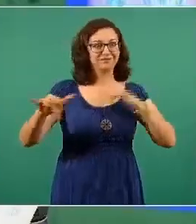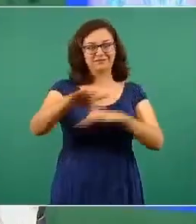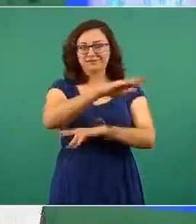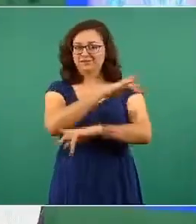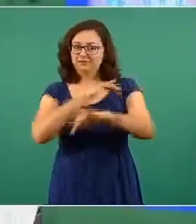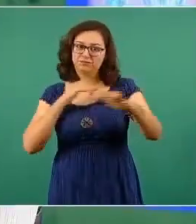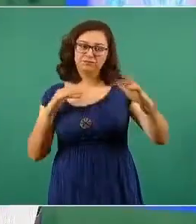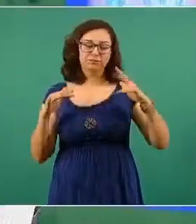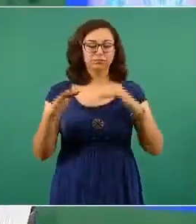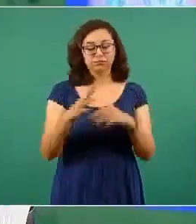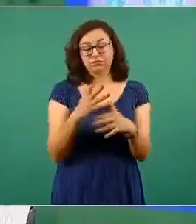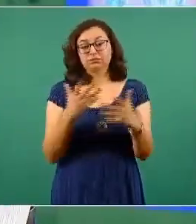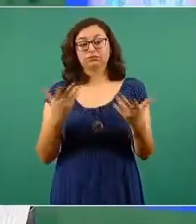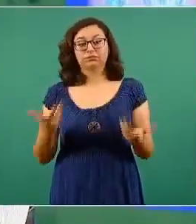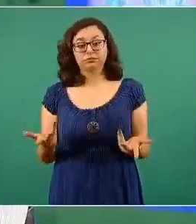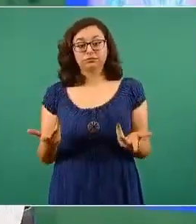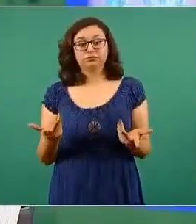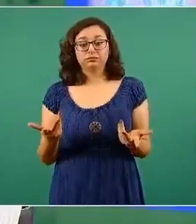donde hay